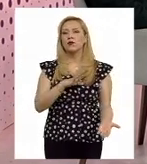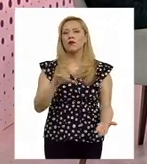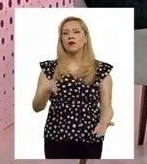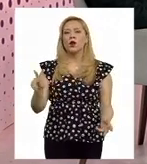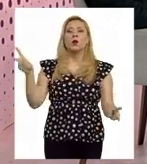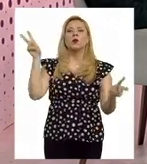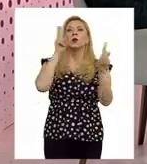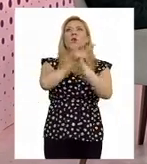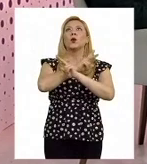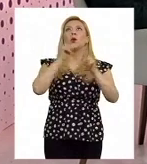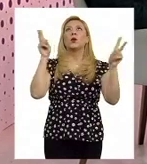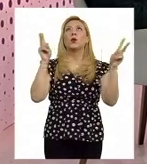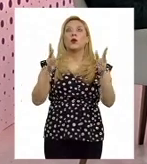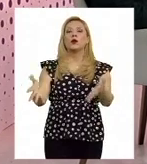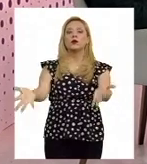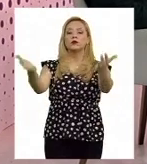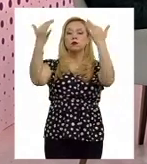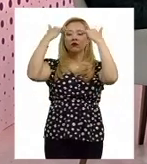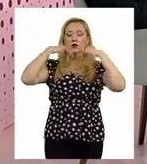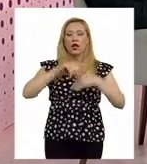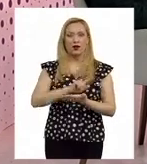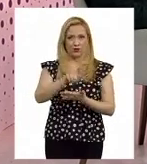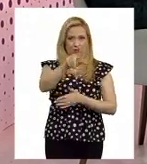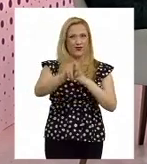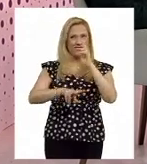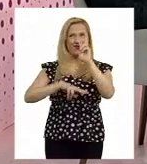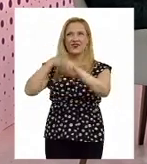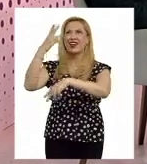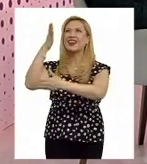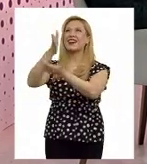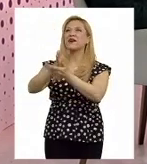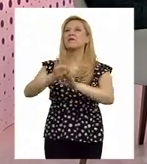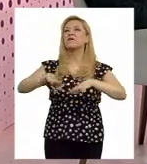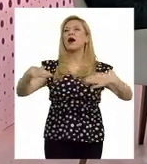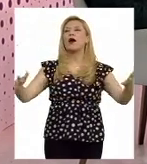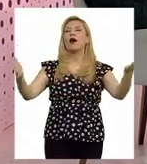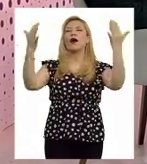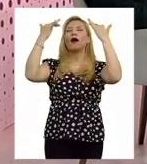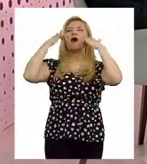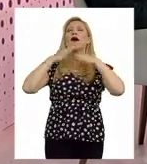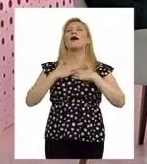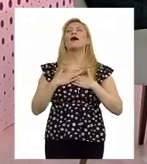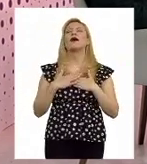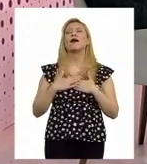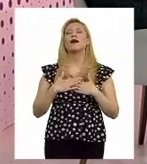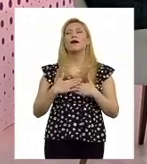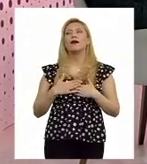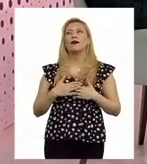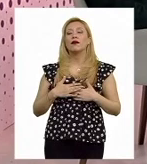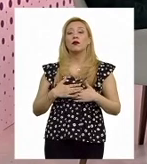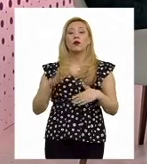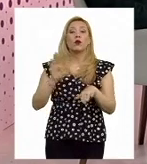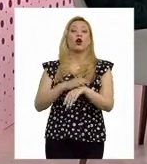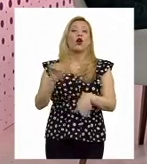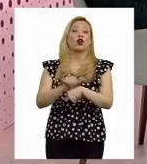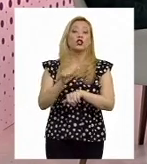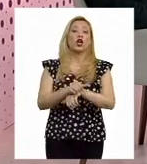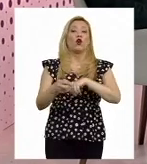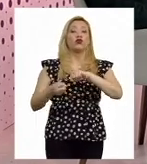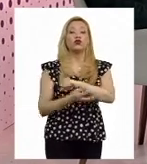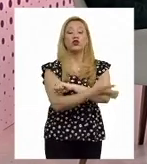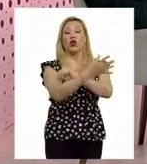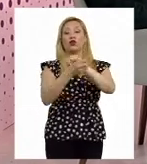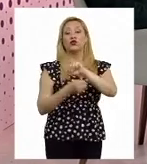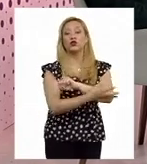que finalmente es producido ¿no? por toda la quema de combustibles que tenemos como sociedad industrial. Entonces,